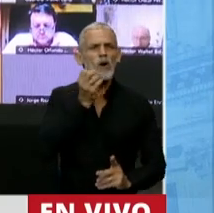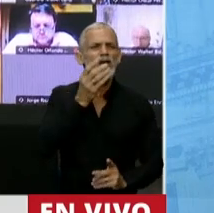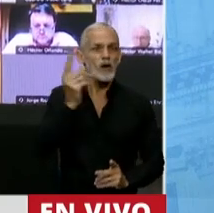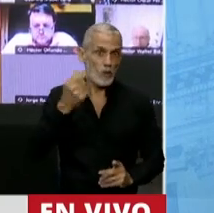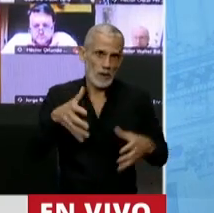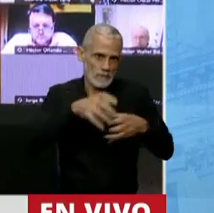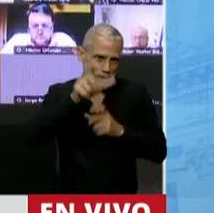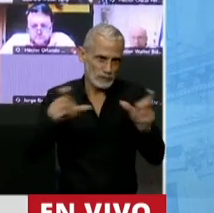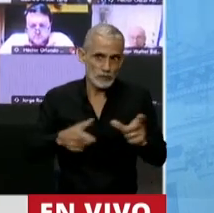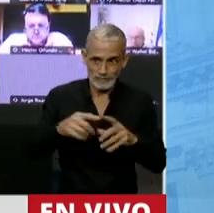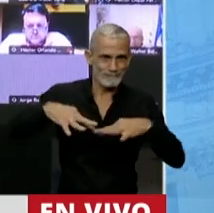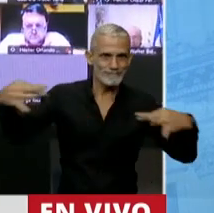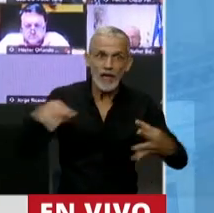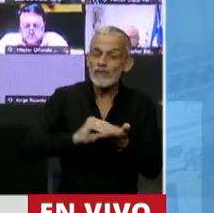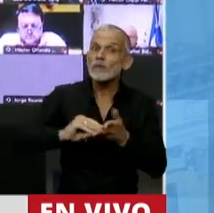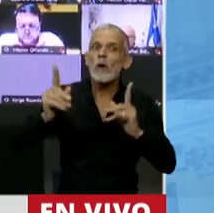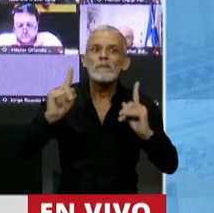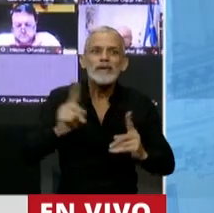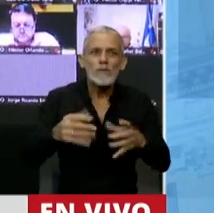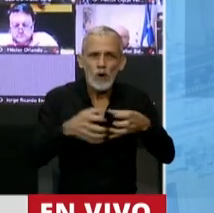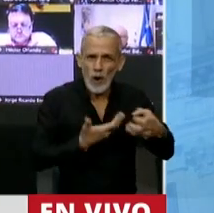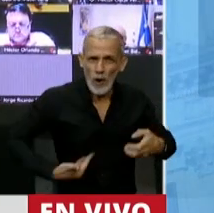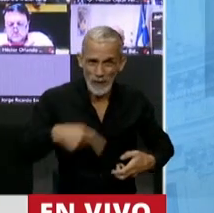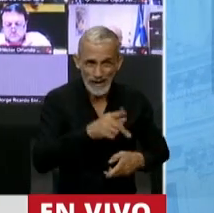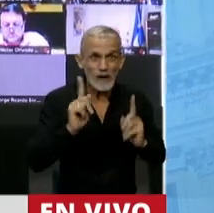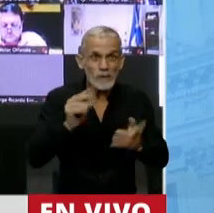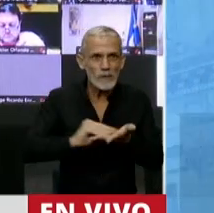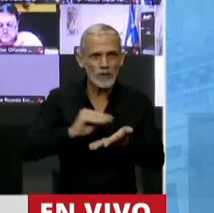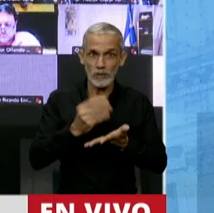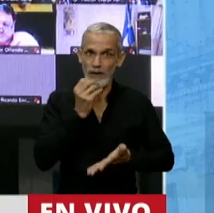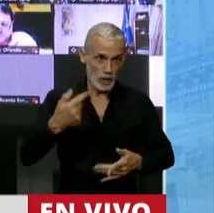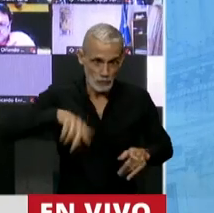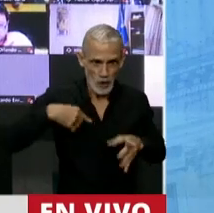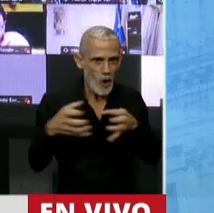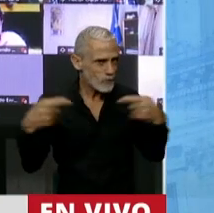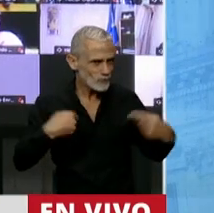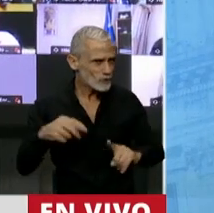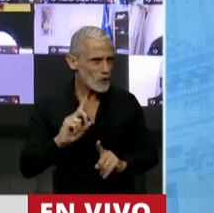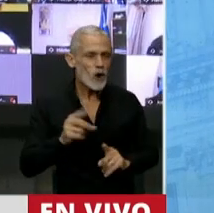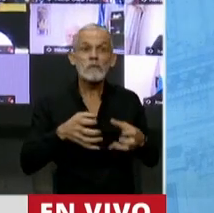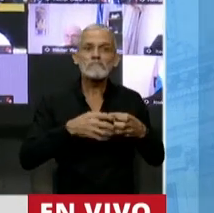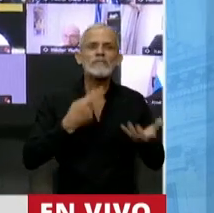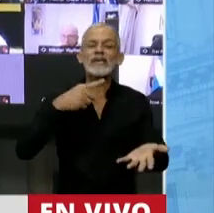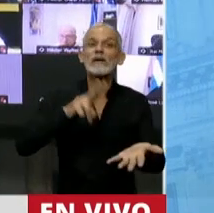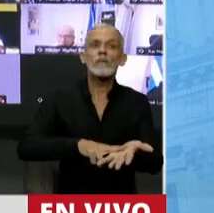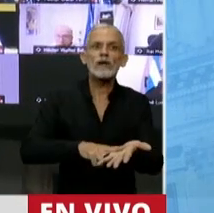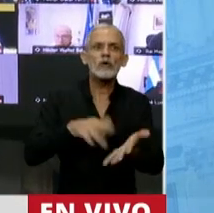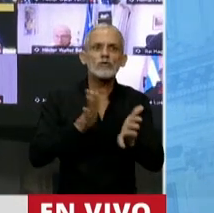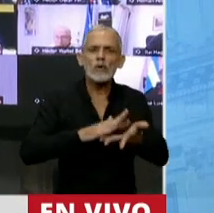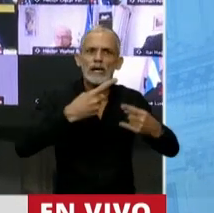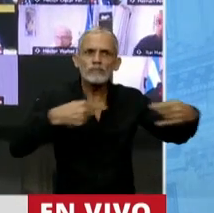del oficialismo de esta Cámara, de esta misma Cámara, miembro del oficialismo, no nosotros, el gravamen cae sobre